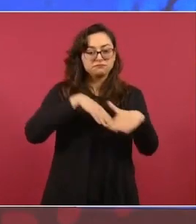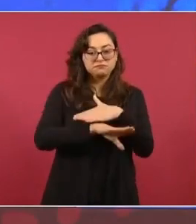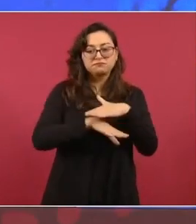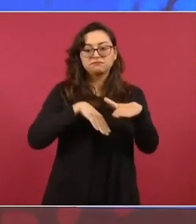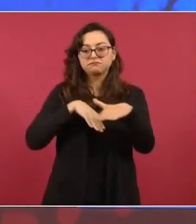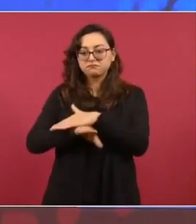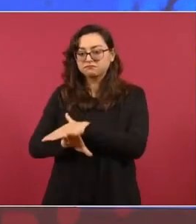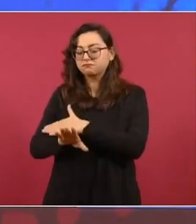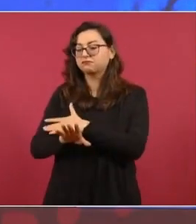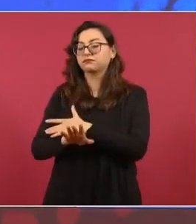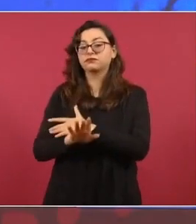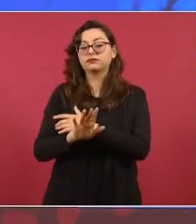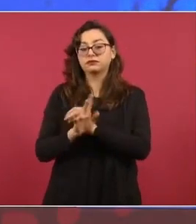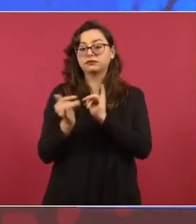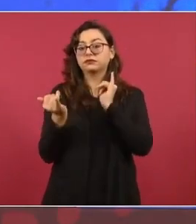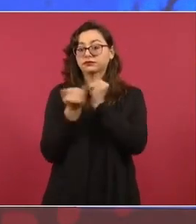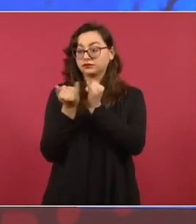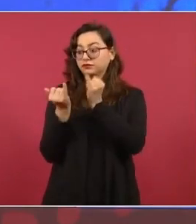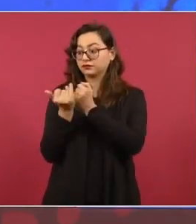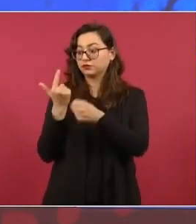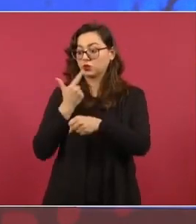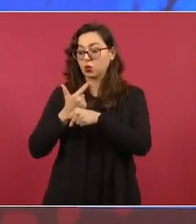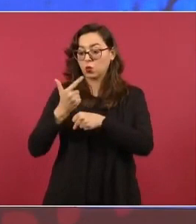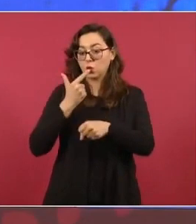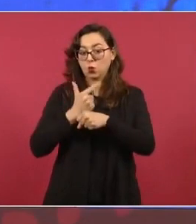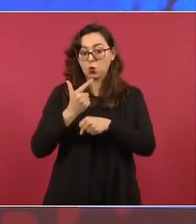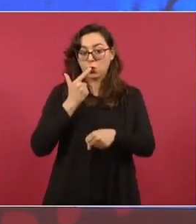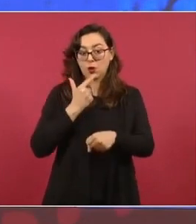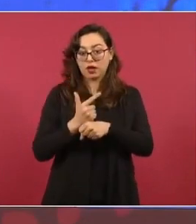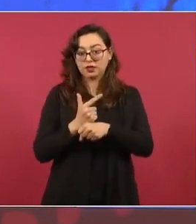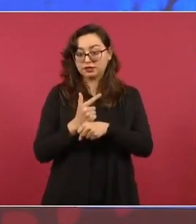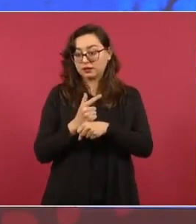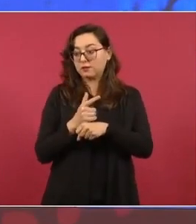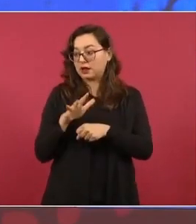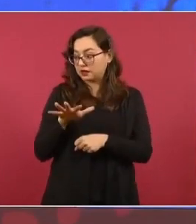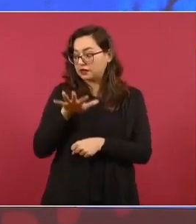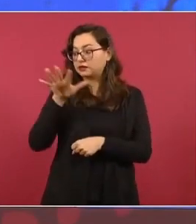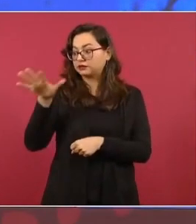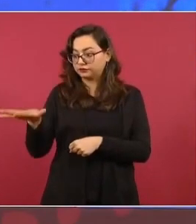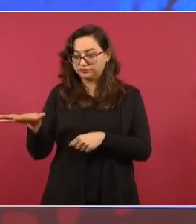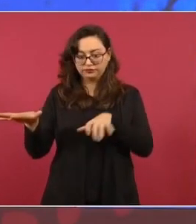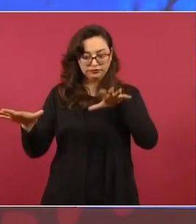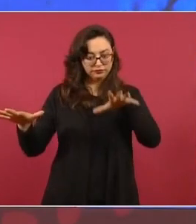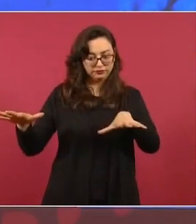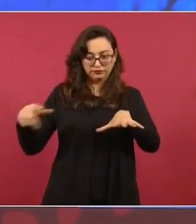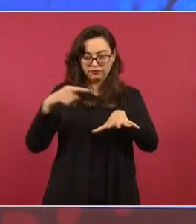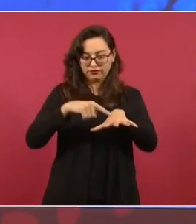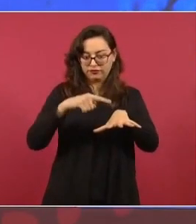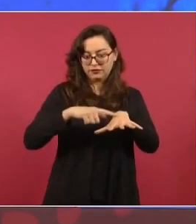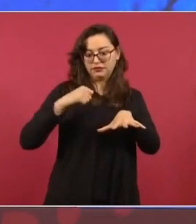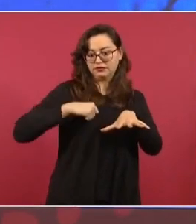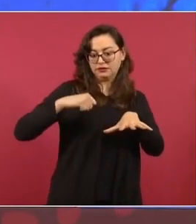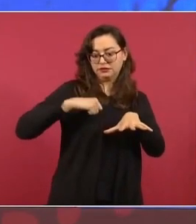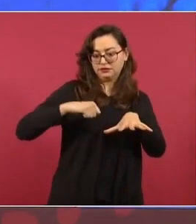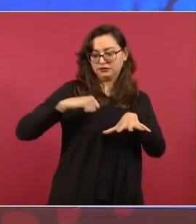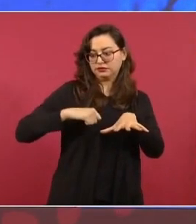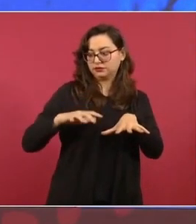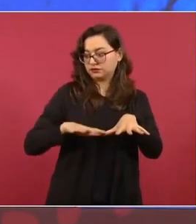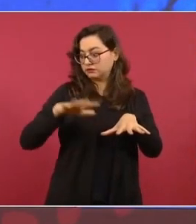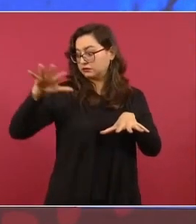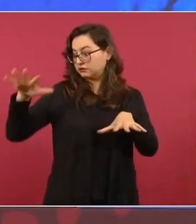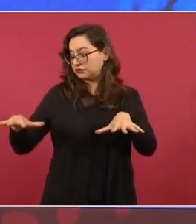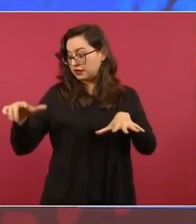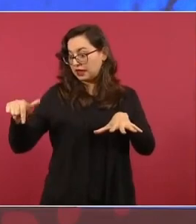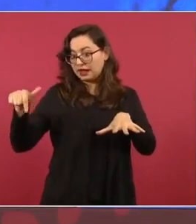de Guatemala, en línea recta, está un sitio arqueológico que se llama El Mirador,